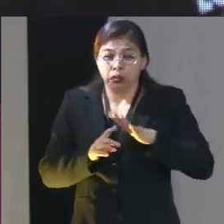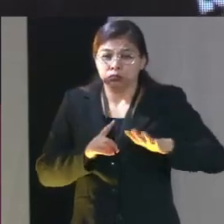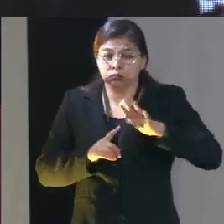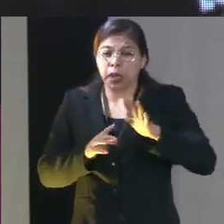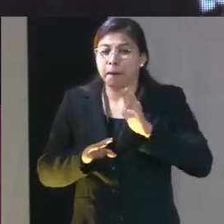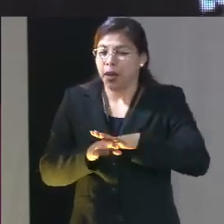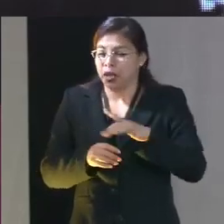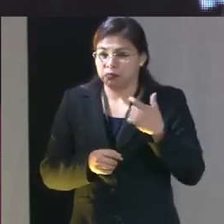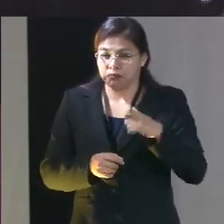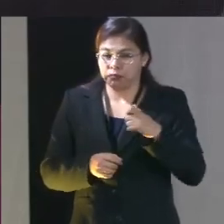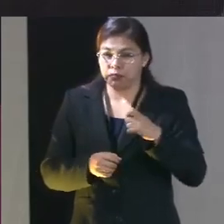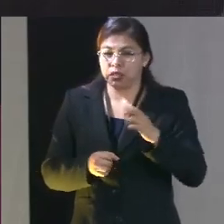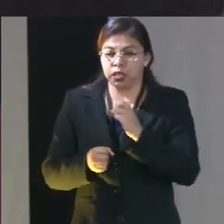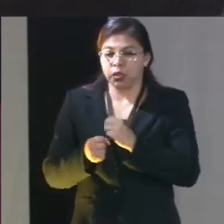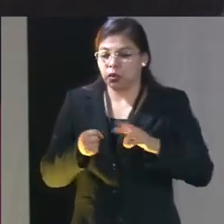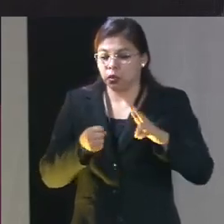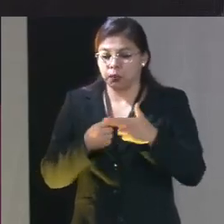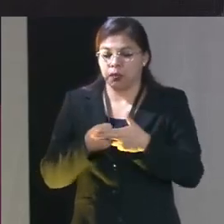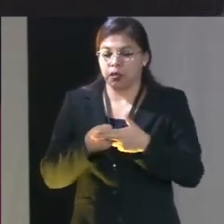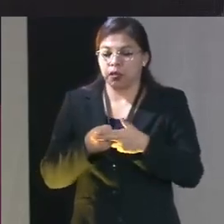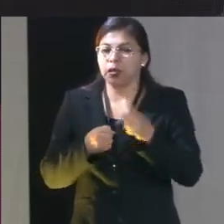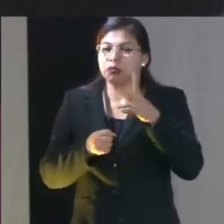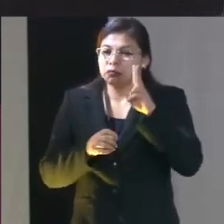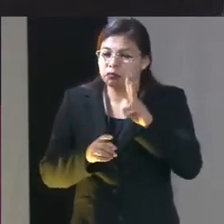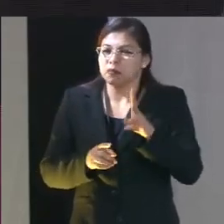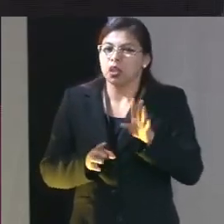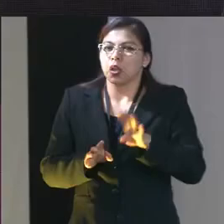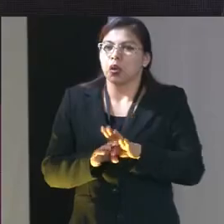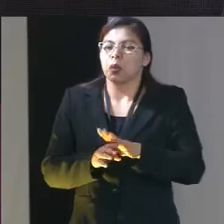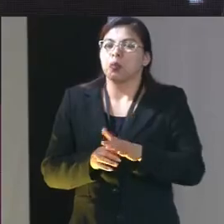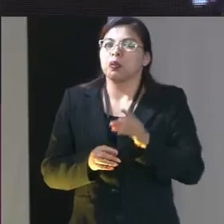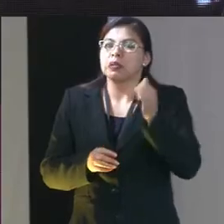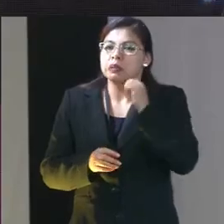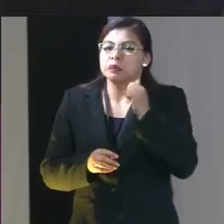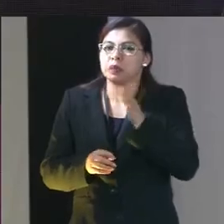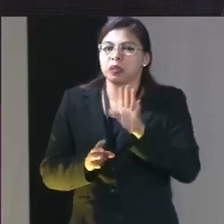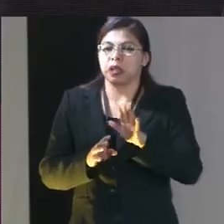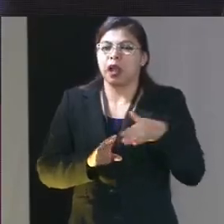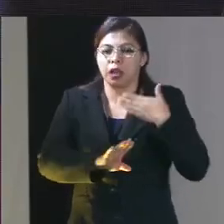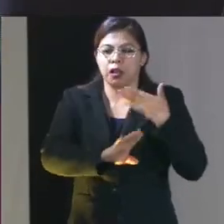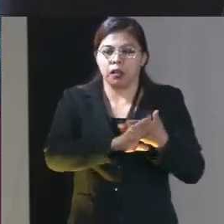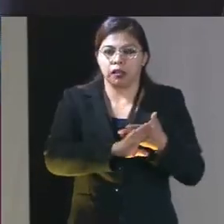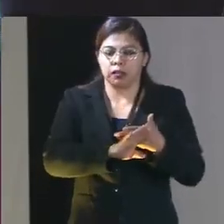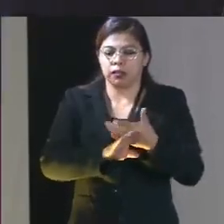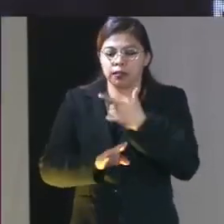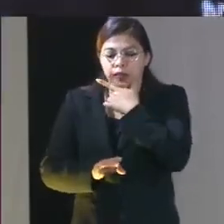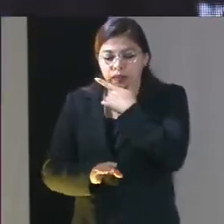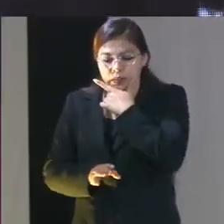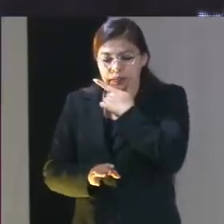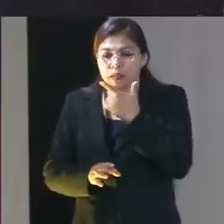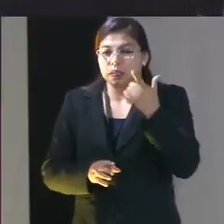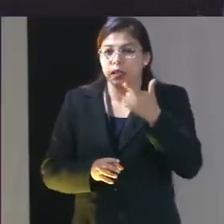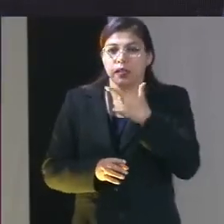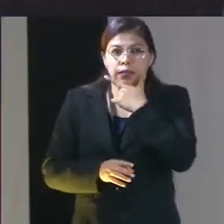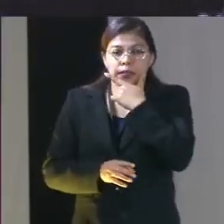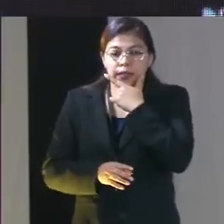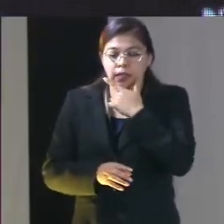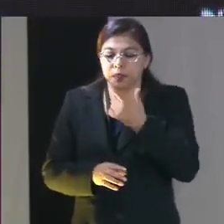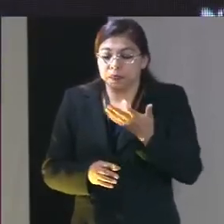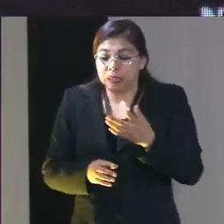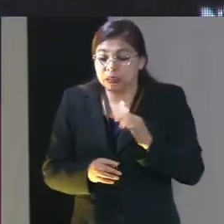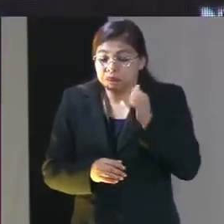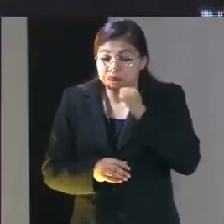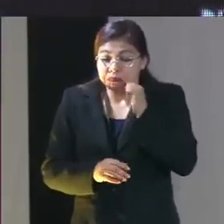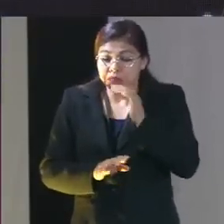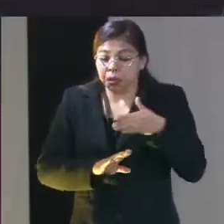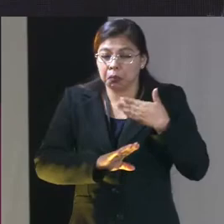Europa, fue víctima permanente de los ataques ingleses. Francia tenía 20 millones de habitantes e Inglaterra 3. ¿Por